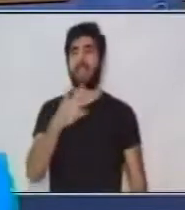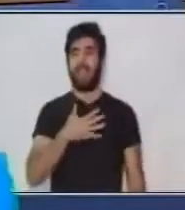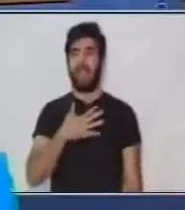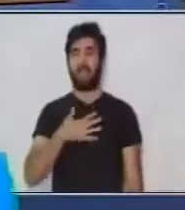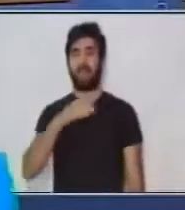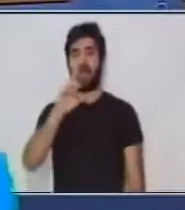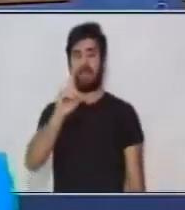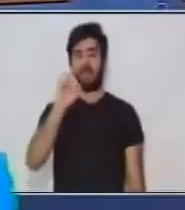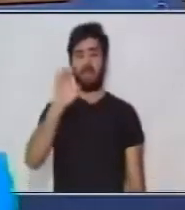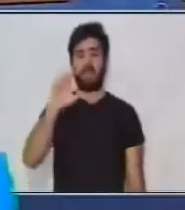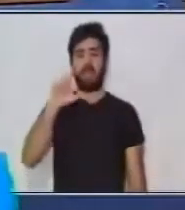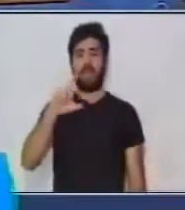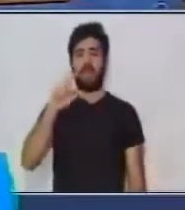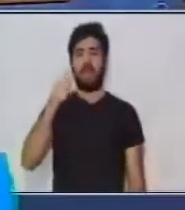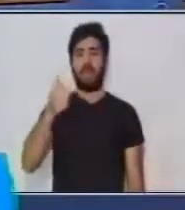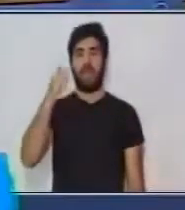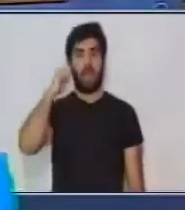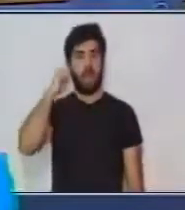lados.